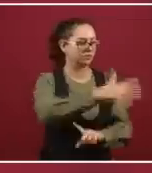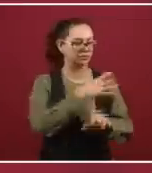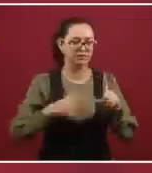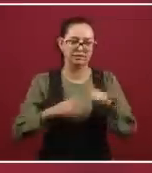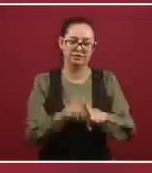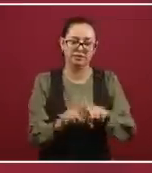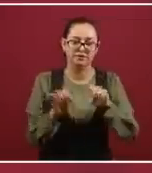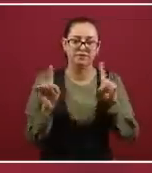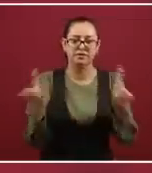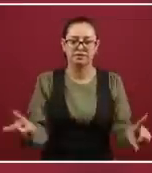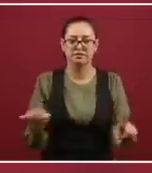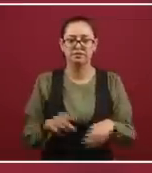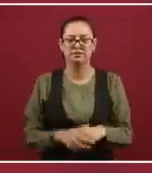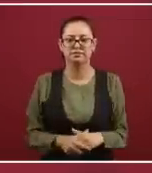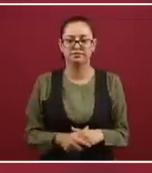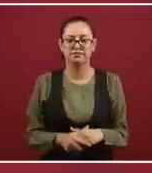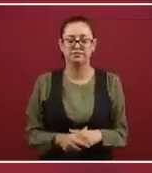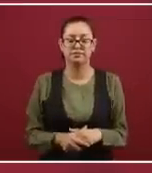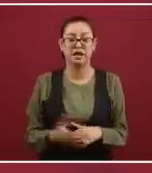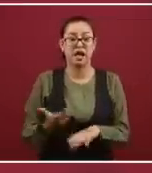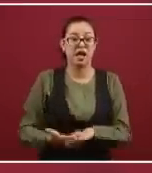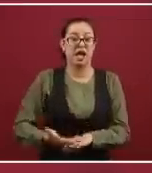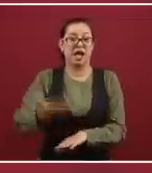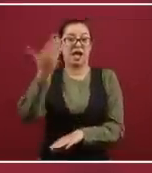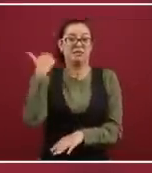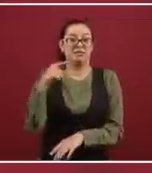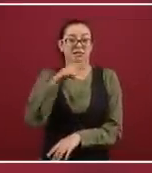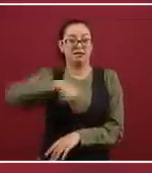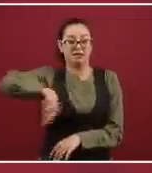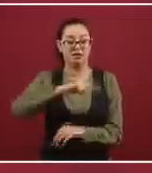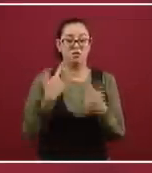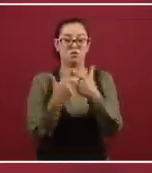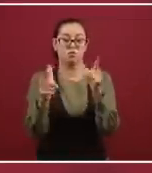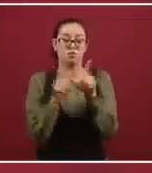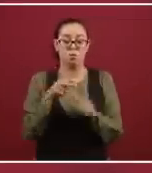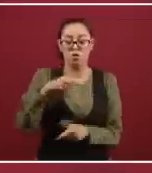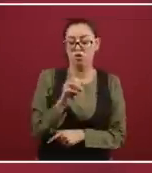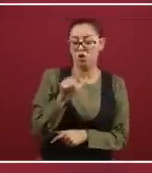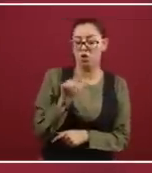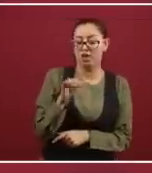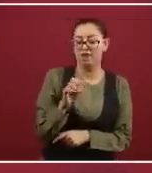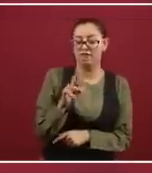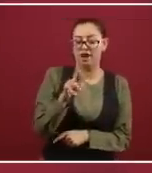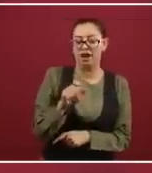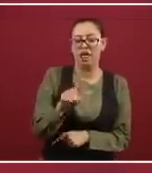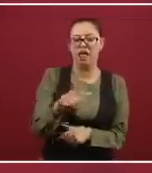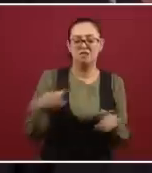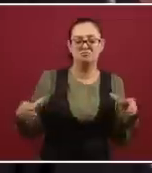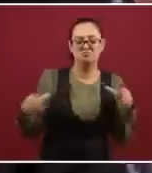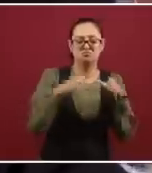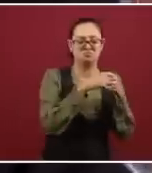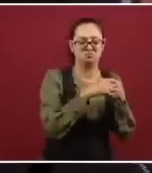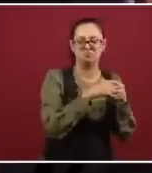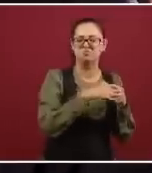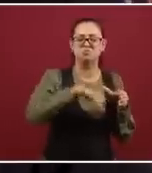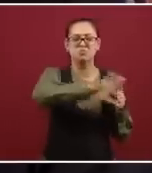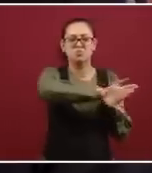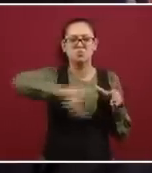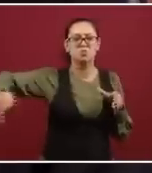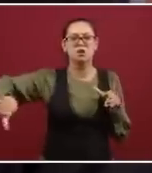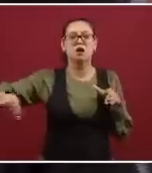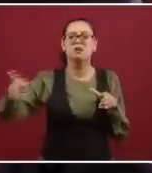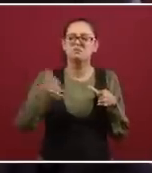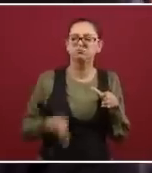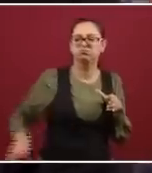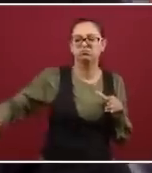distintas. Los neoliberales le dieron la espalda al pueblo y se dedicaron nada más a saquear